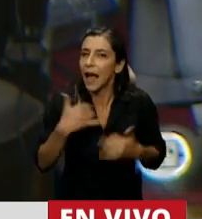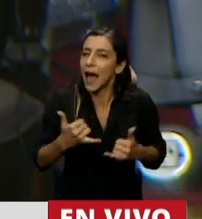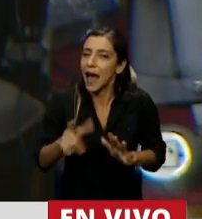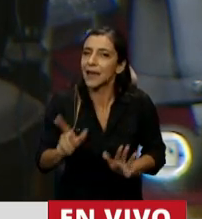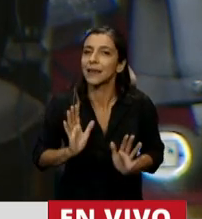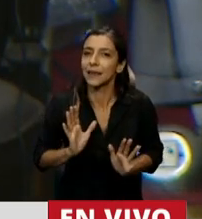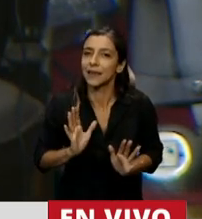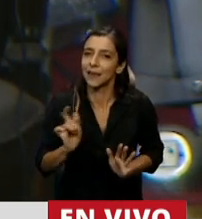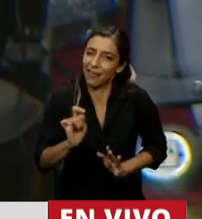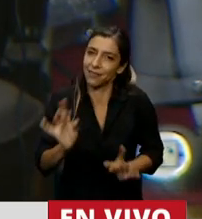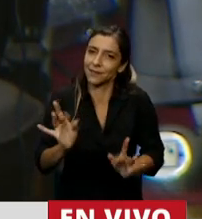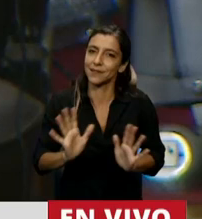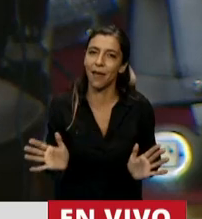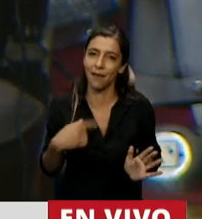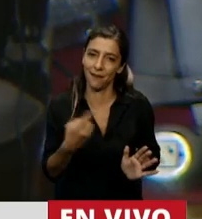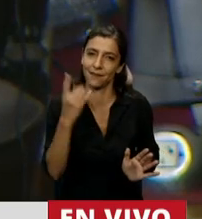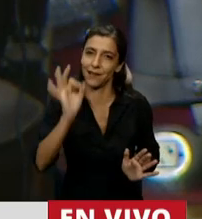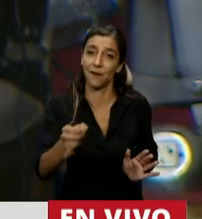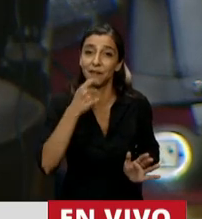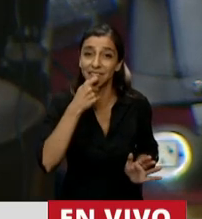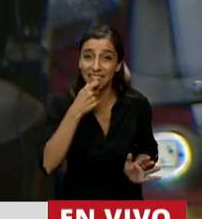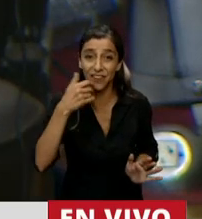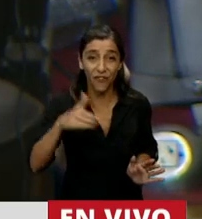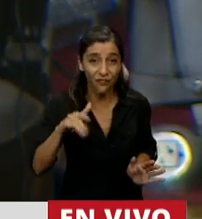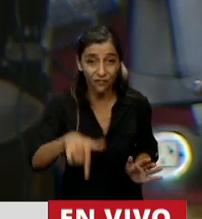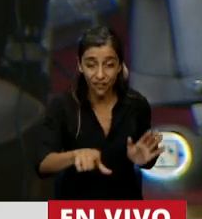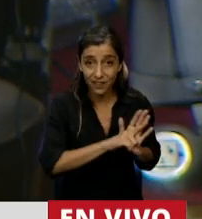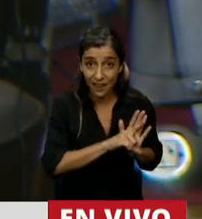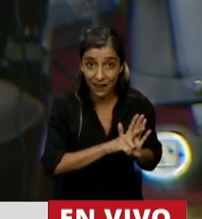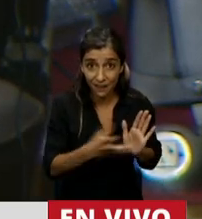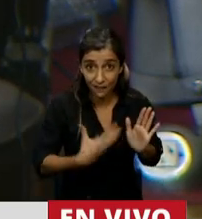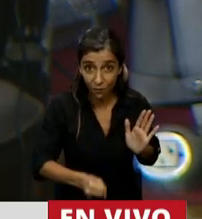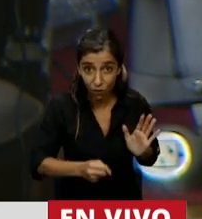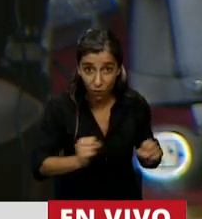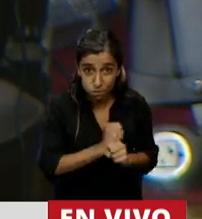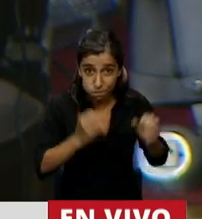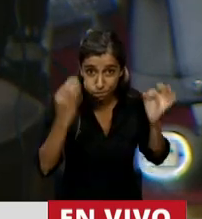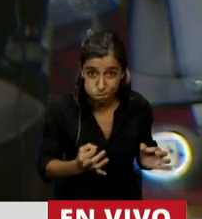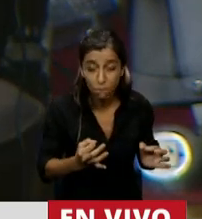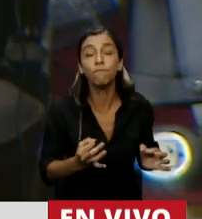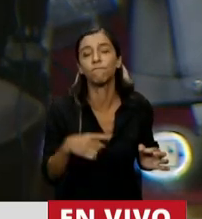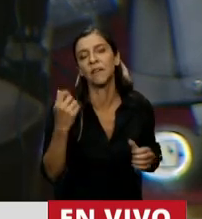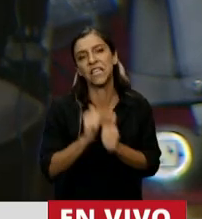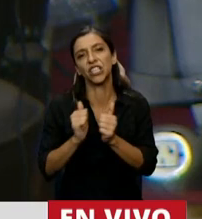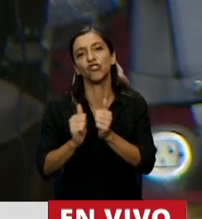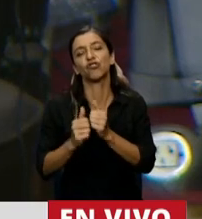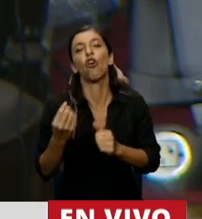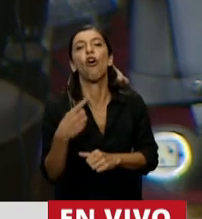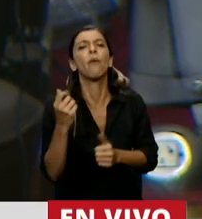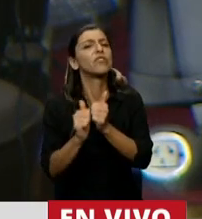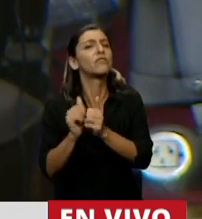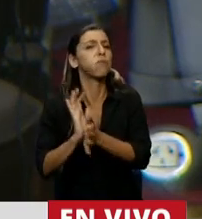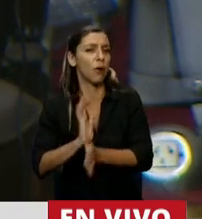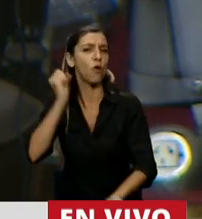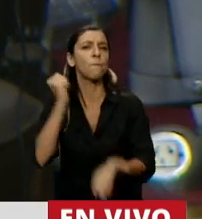este proyecto llegara a ser ley, pasaremos a la historia por haber legalizado la muerte